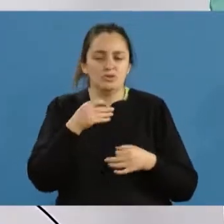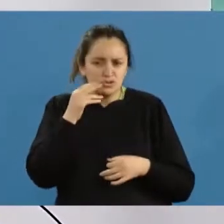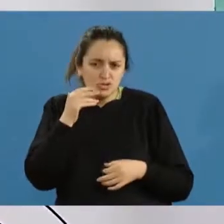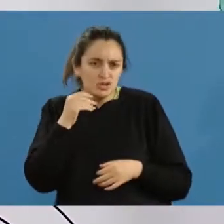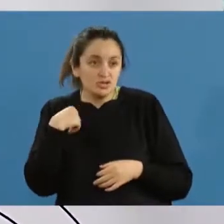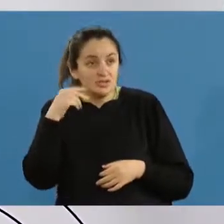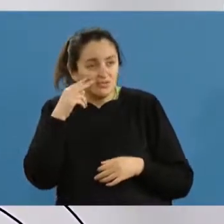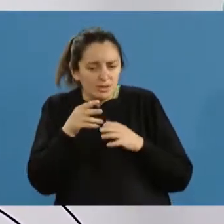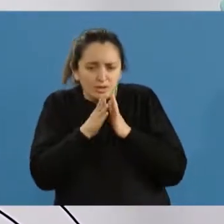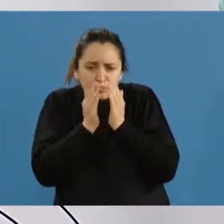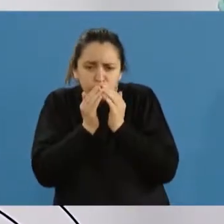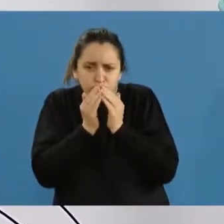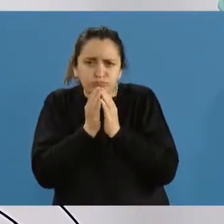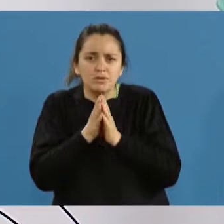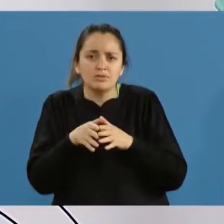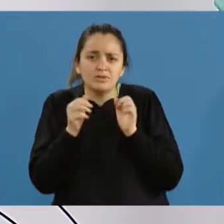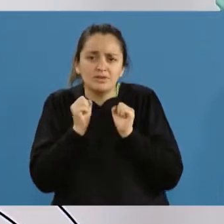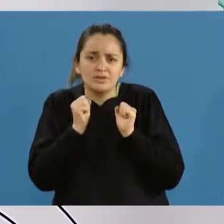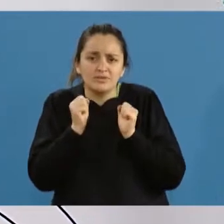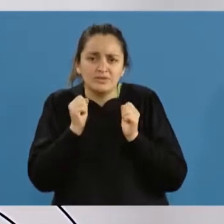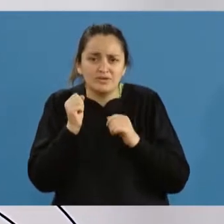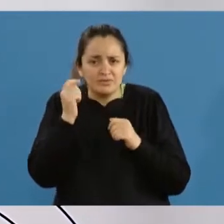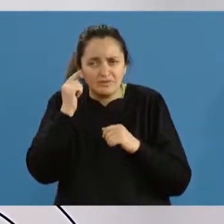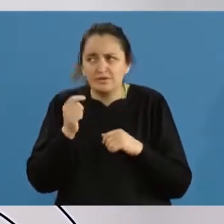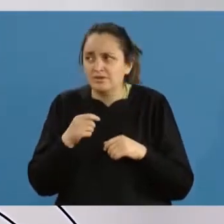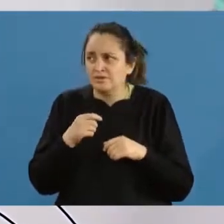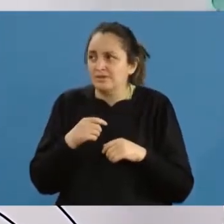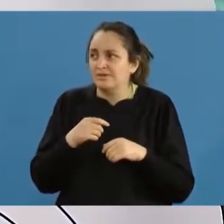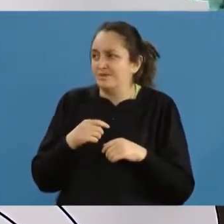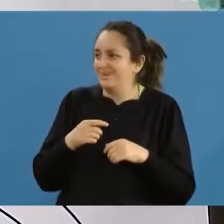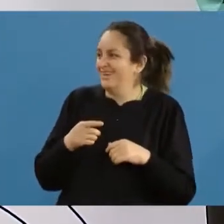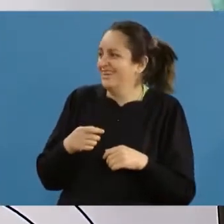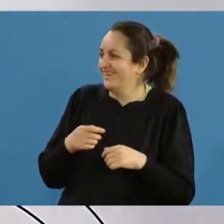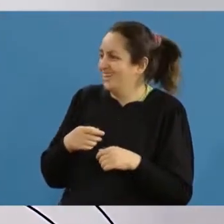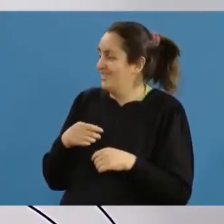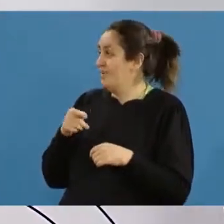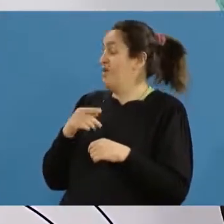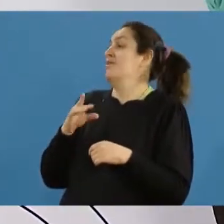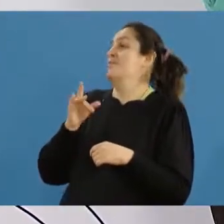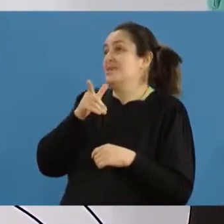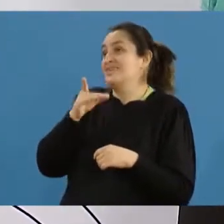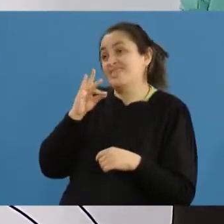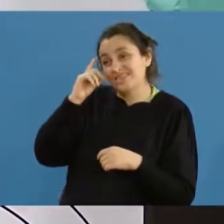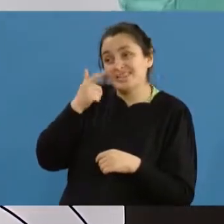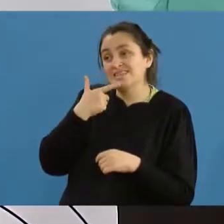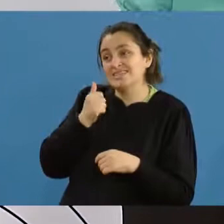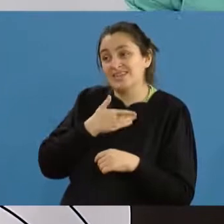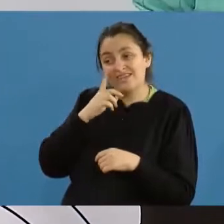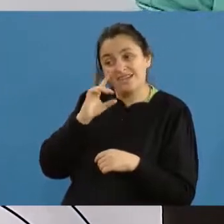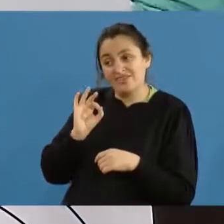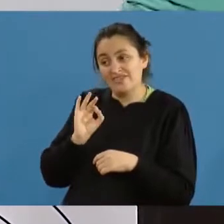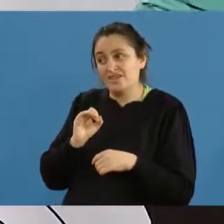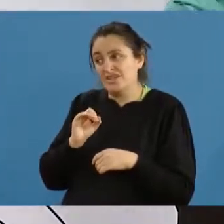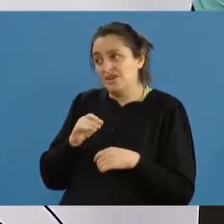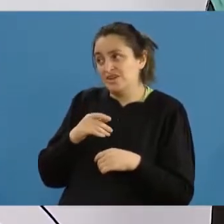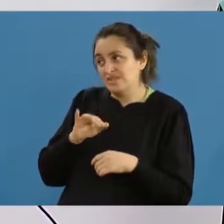y tenés frío. Sí, me digo. ¿Por qué no somos un juego? ¡Algún desafío! ¡Un desafío! ¡Podemos hacer un desafío! Un